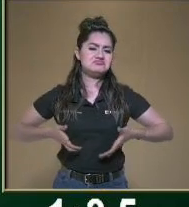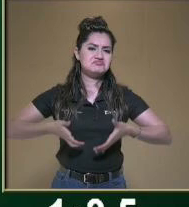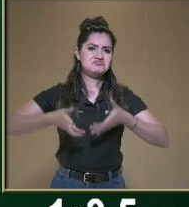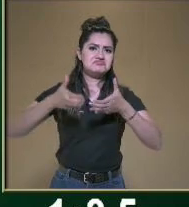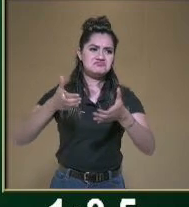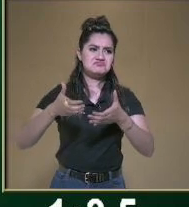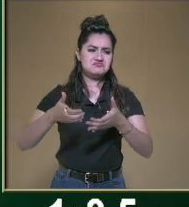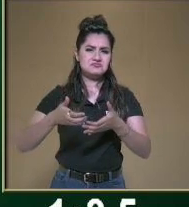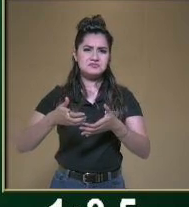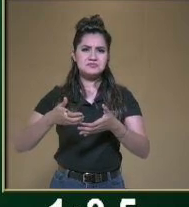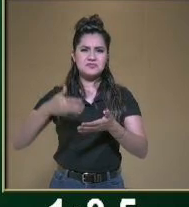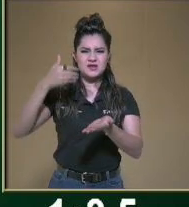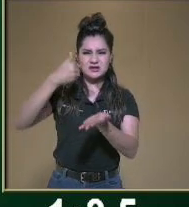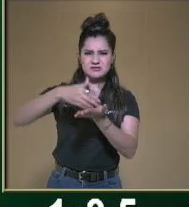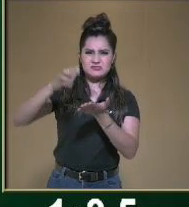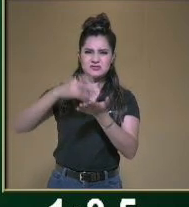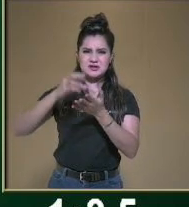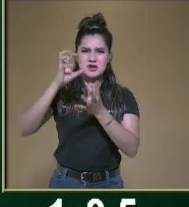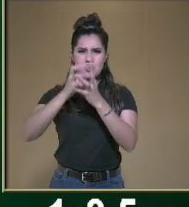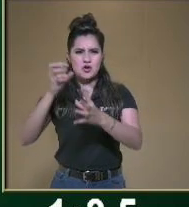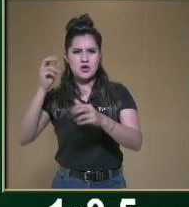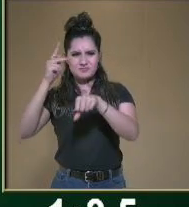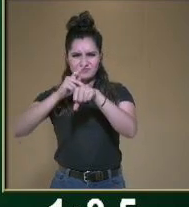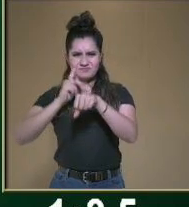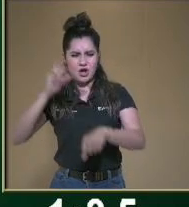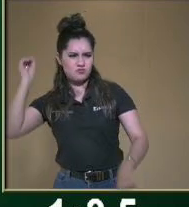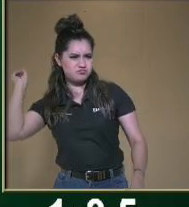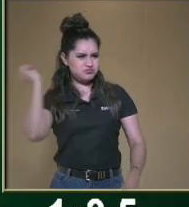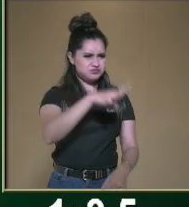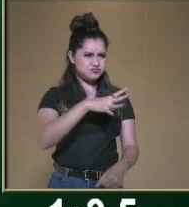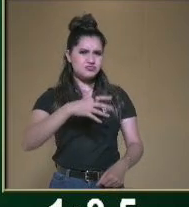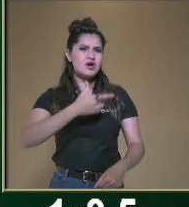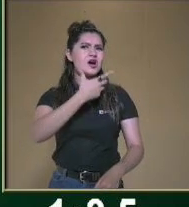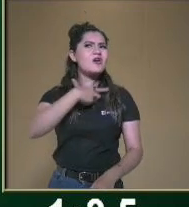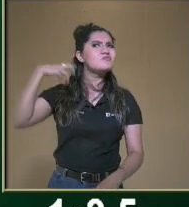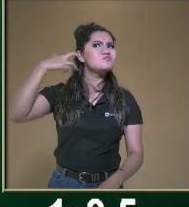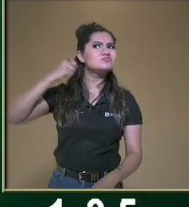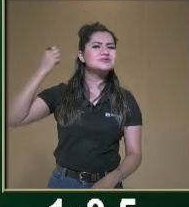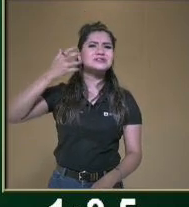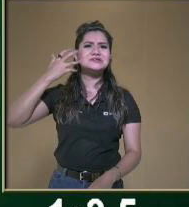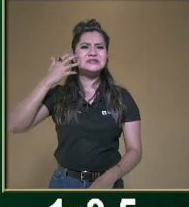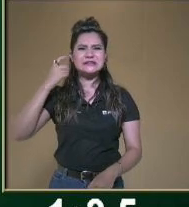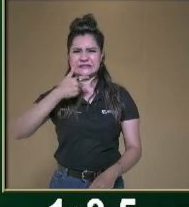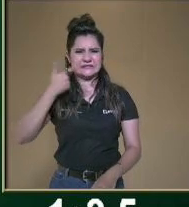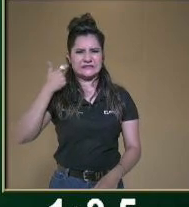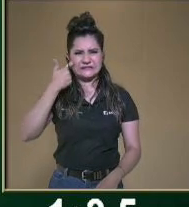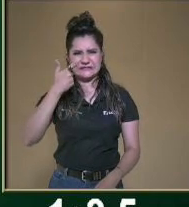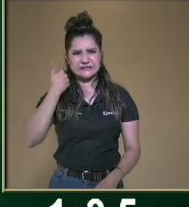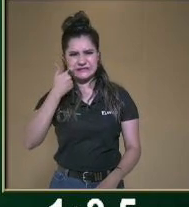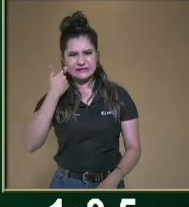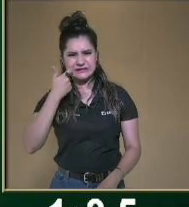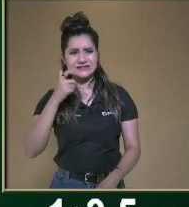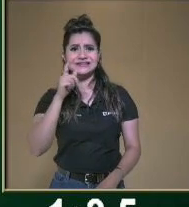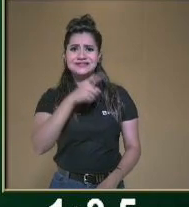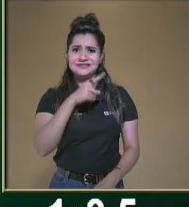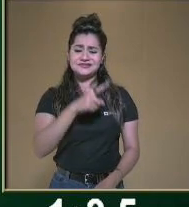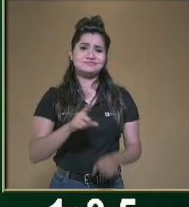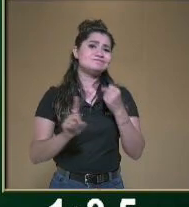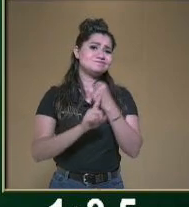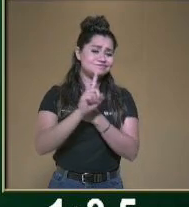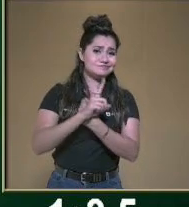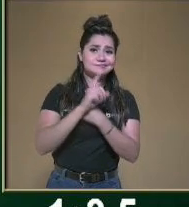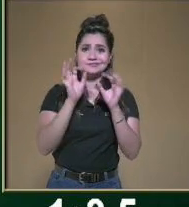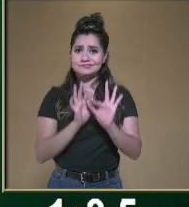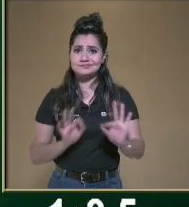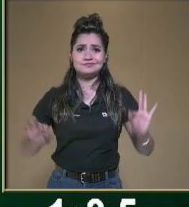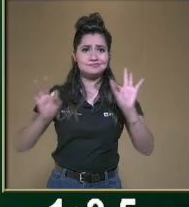de correr a un perro aventándole piedras, o que amarran a los gatos o no los quieren. Pues bueno, es uno de los problemas muy importantes,